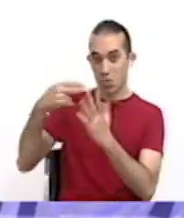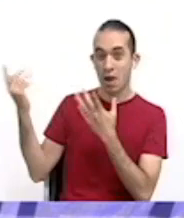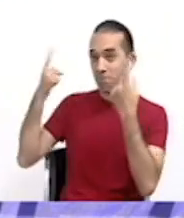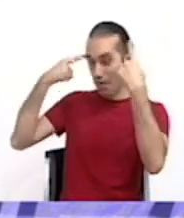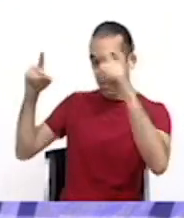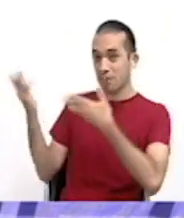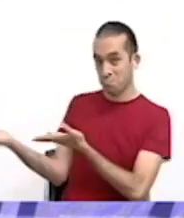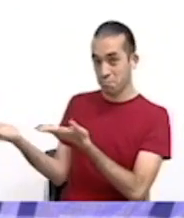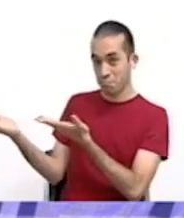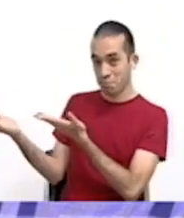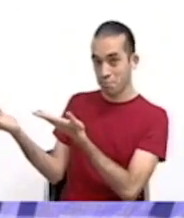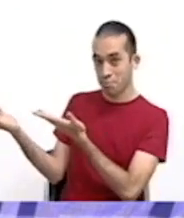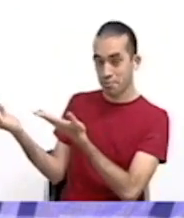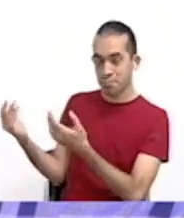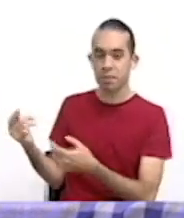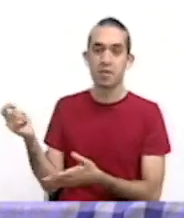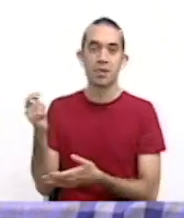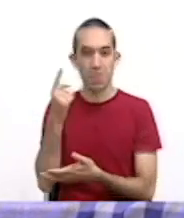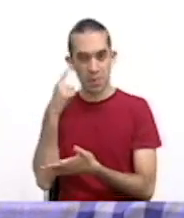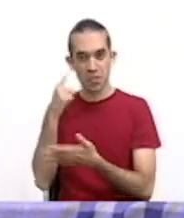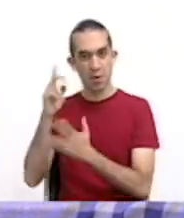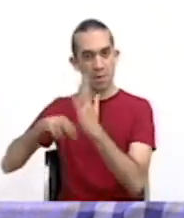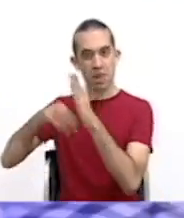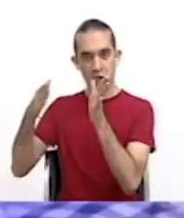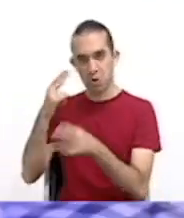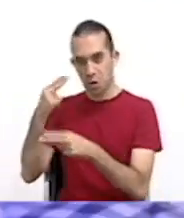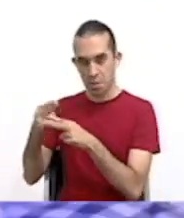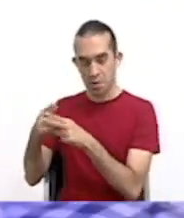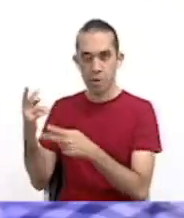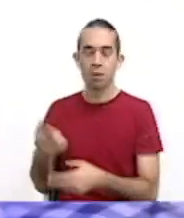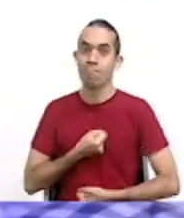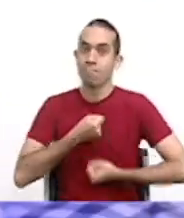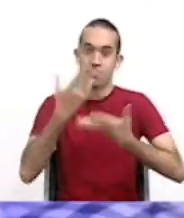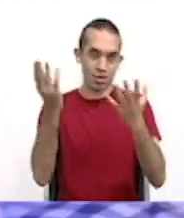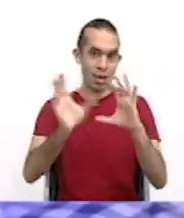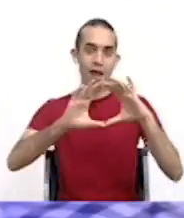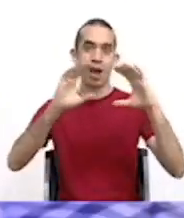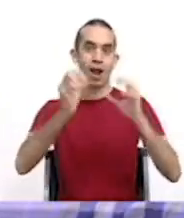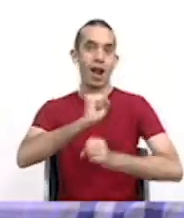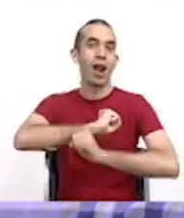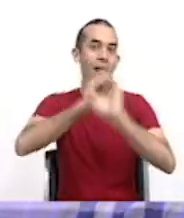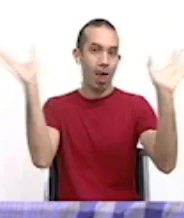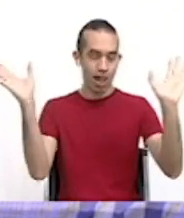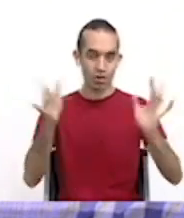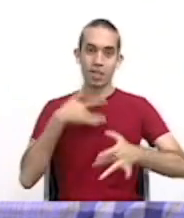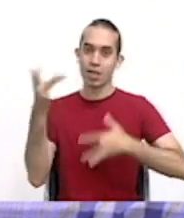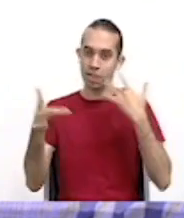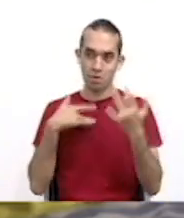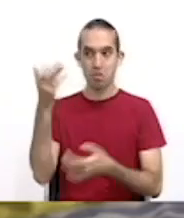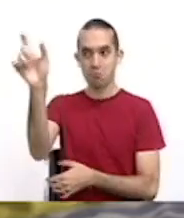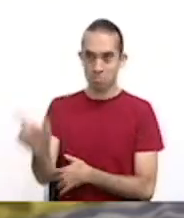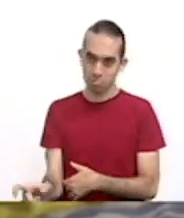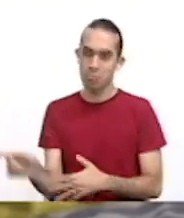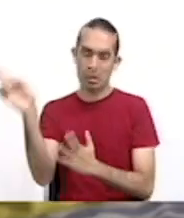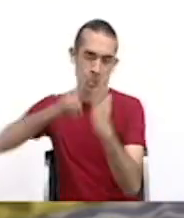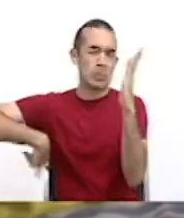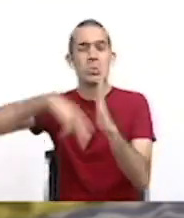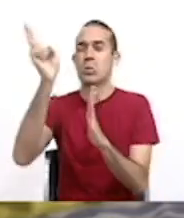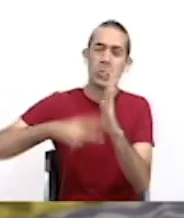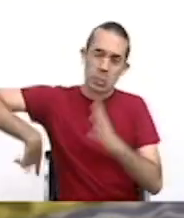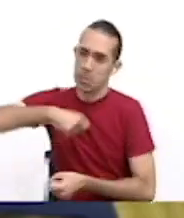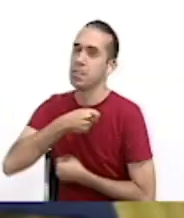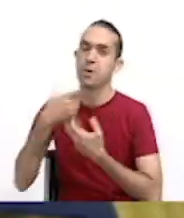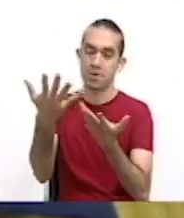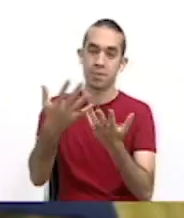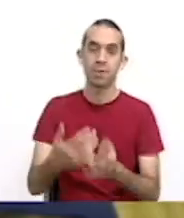Munch. Es súper claro lo que quería expresar el pintor. No nos queda ninguna duda sobre sus sentimientos cuando se expresaba al pintar. Pero otra forma